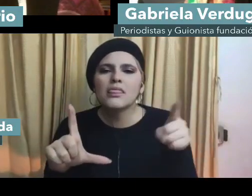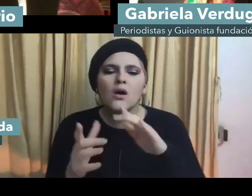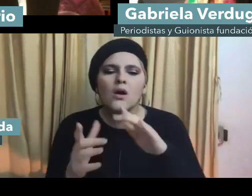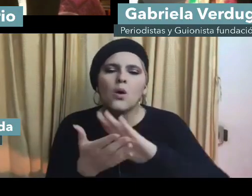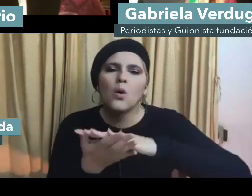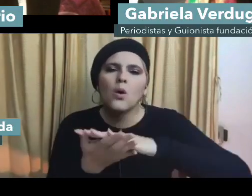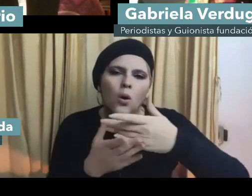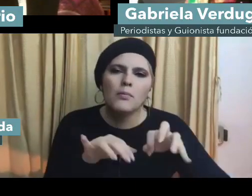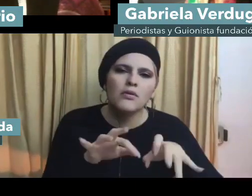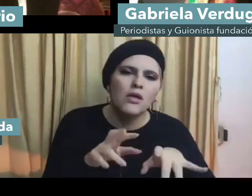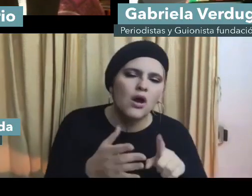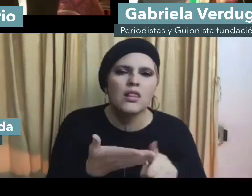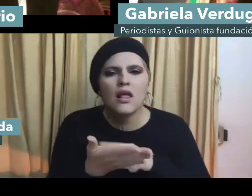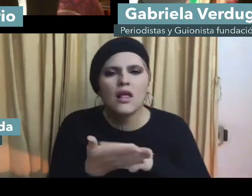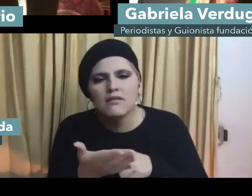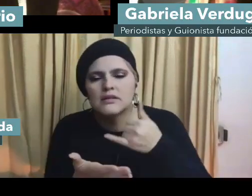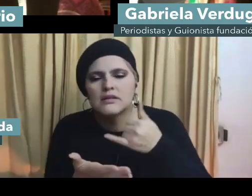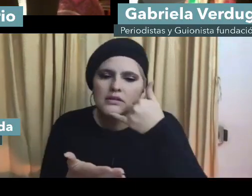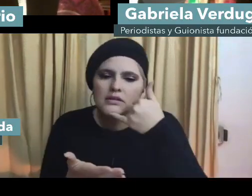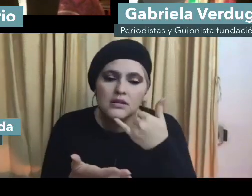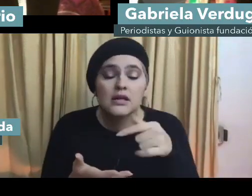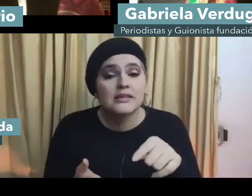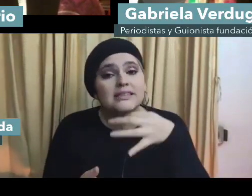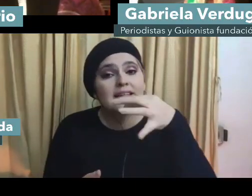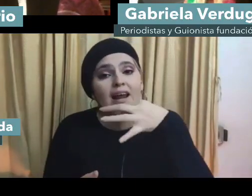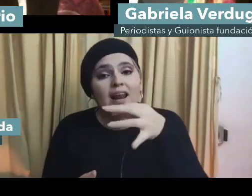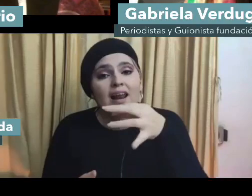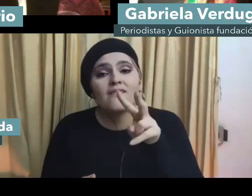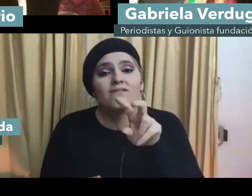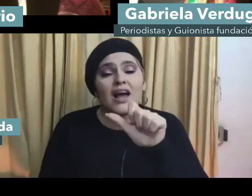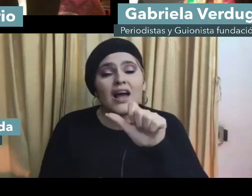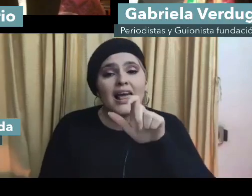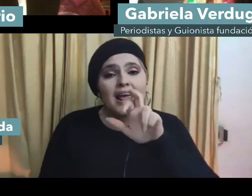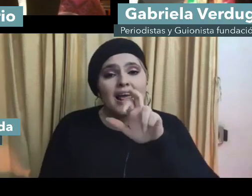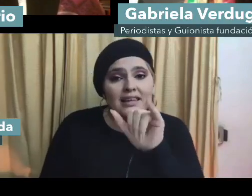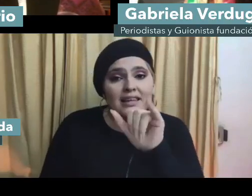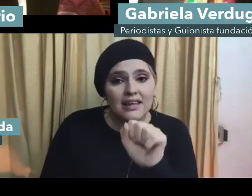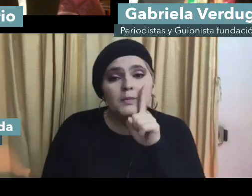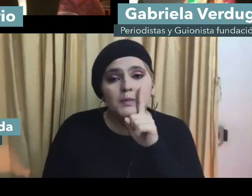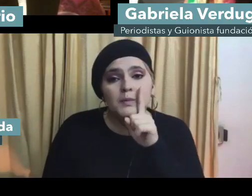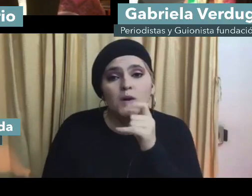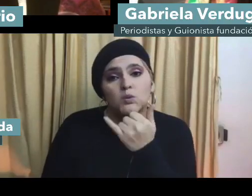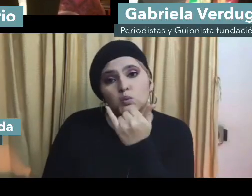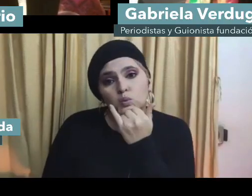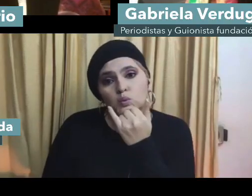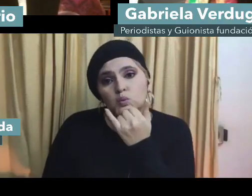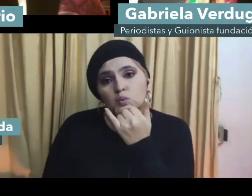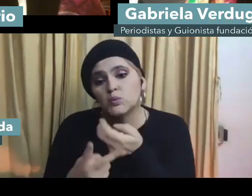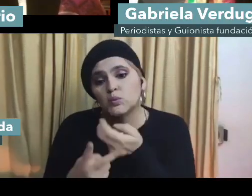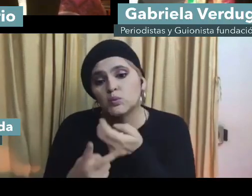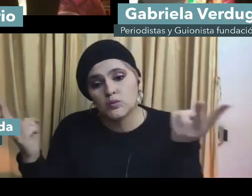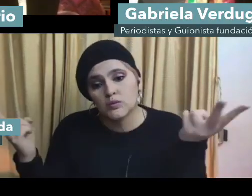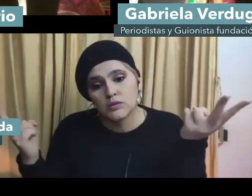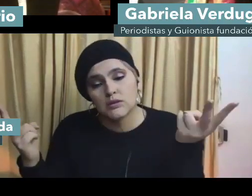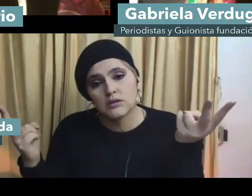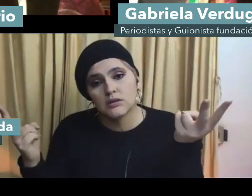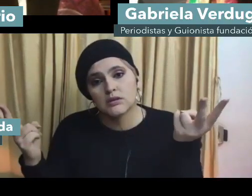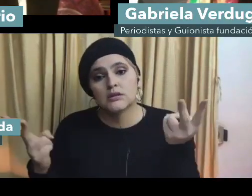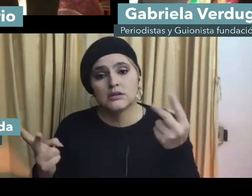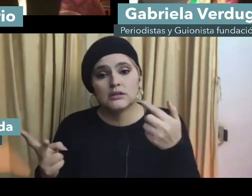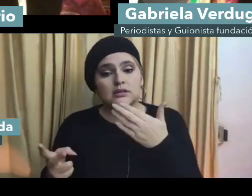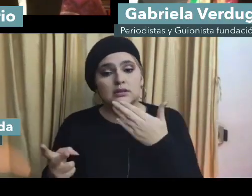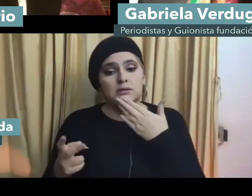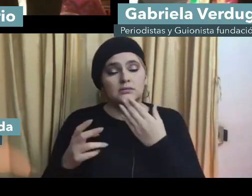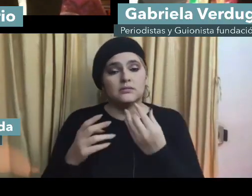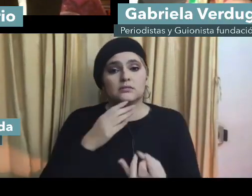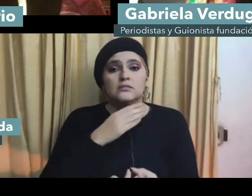dio la doctora Valeria, también está disponible en nuestro canal de YouTube. Y como última... las apps que hemos ido subiendo también a nuestras redes. Además,